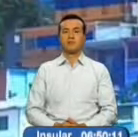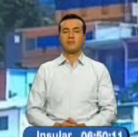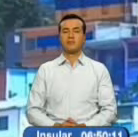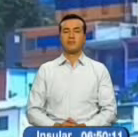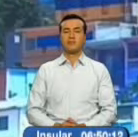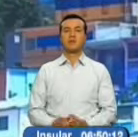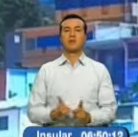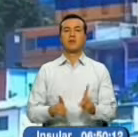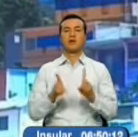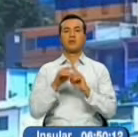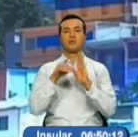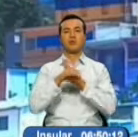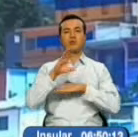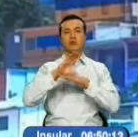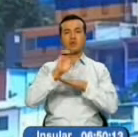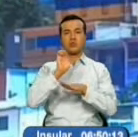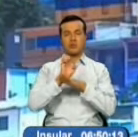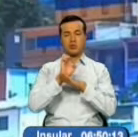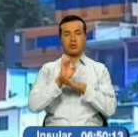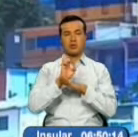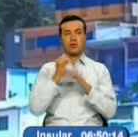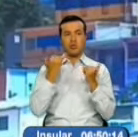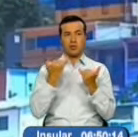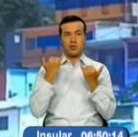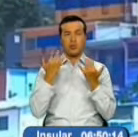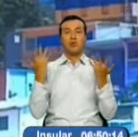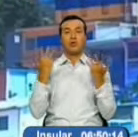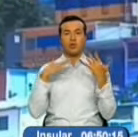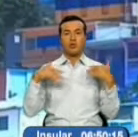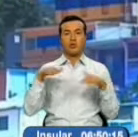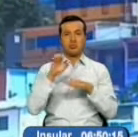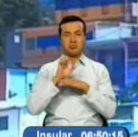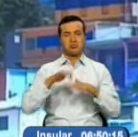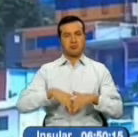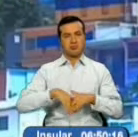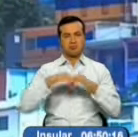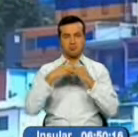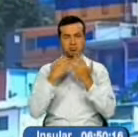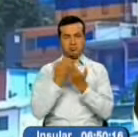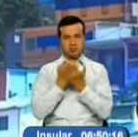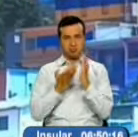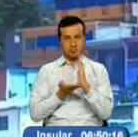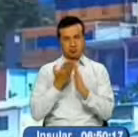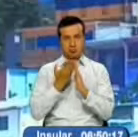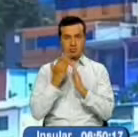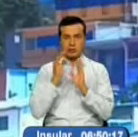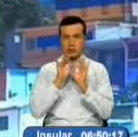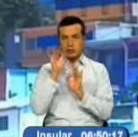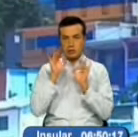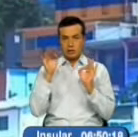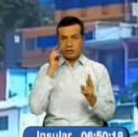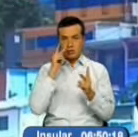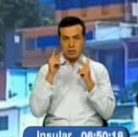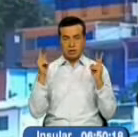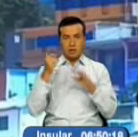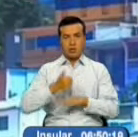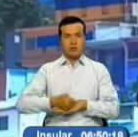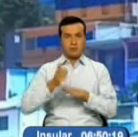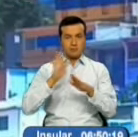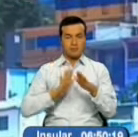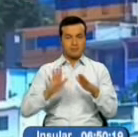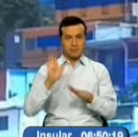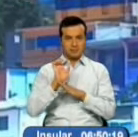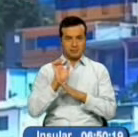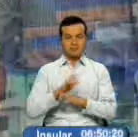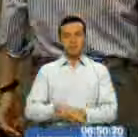Según cifras del Banco Central del Ecuador, el país está en etapa de recuperación económica. Hay variables que así lo demuestran las autoridades del